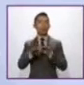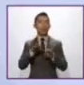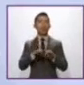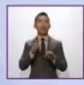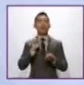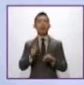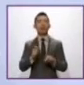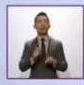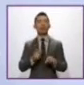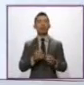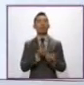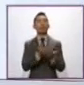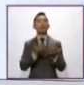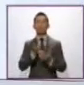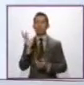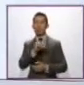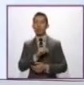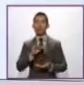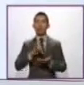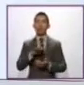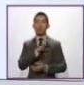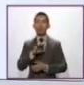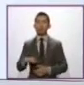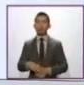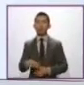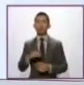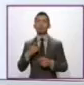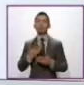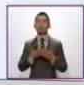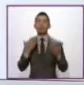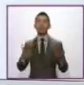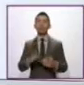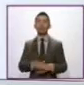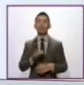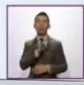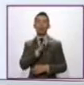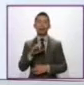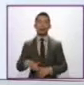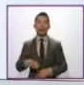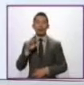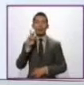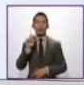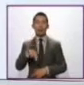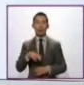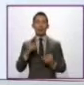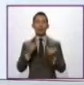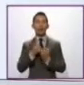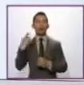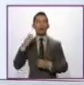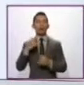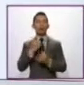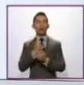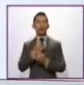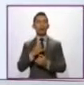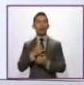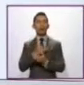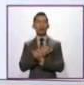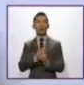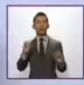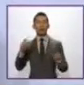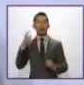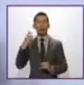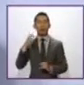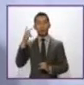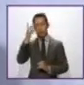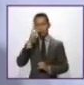regalar. Gracias, candidato. Es el turno del candidato del PAN y Querétaro Independiente, Mauricio Curi González. Lo